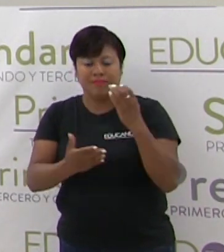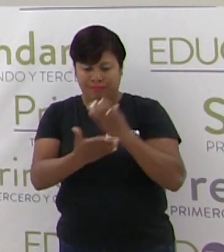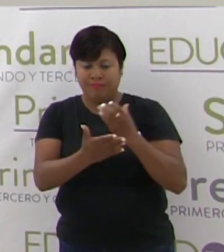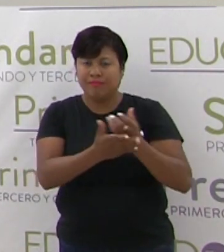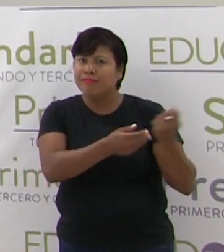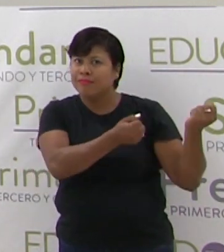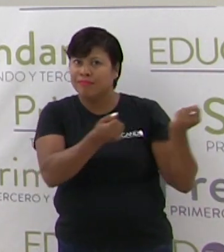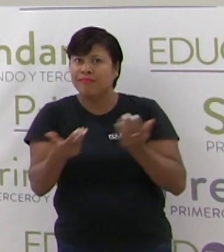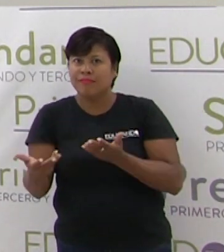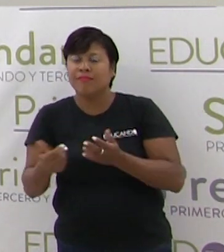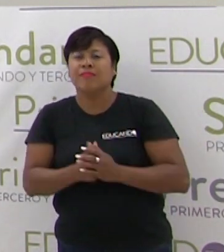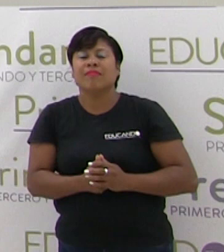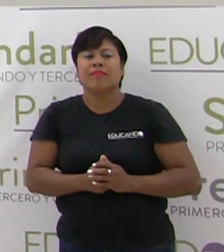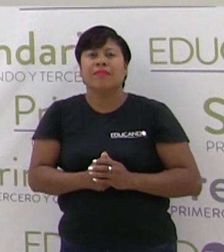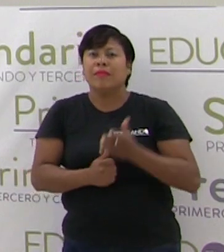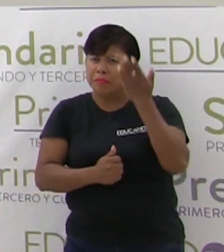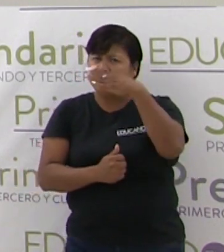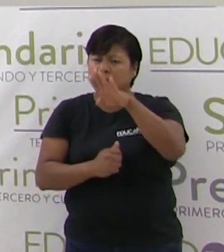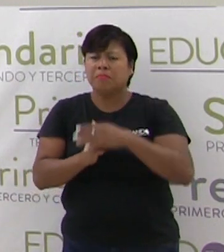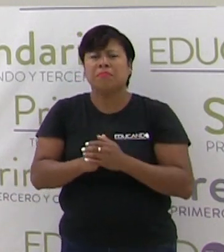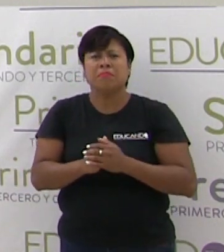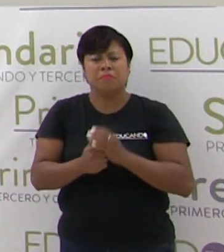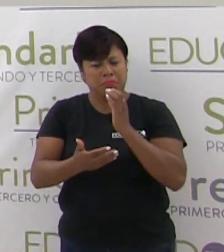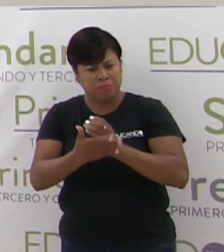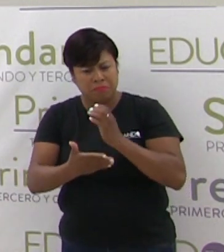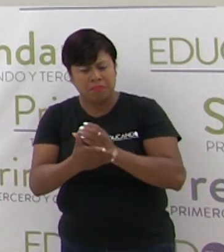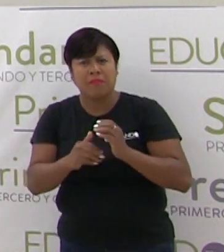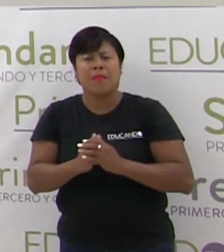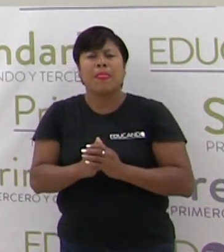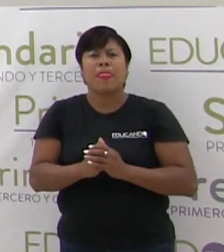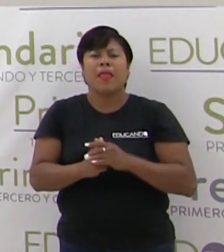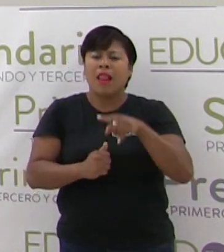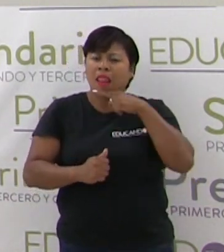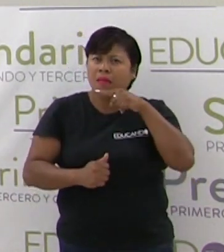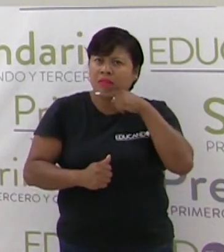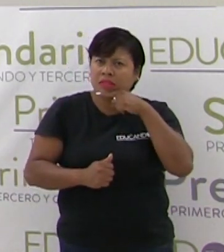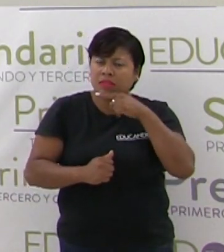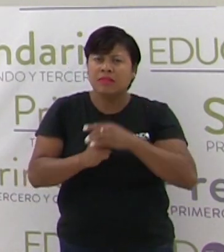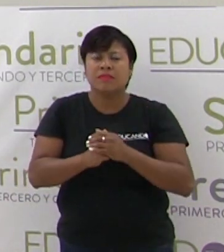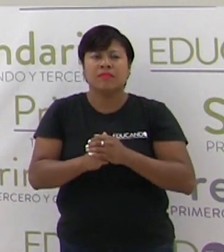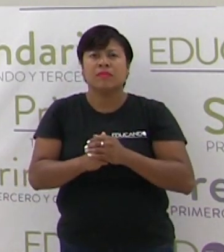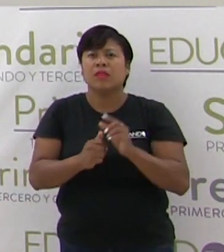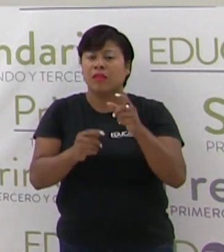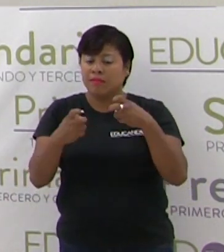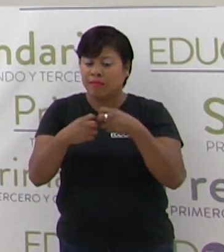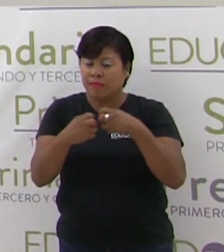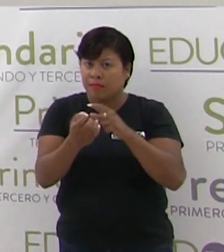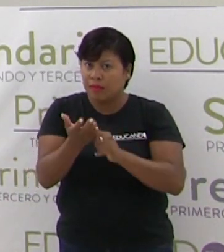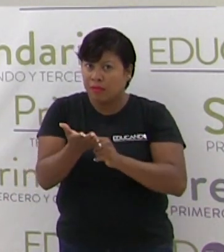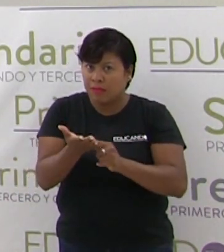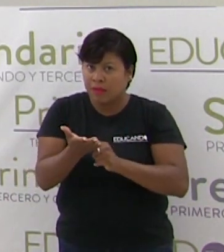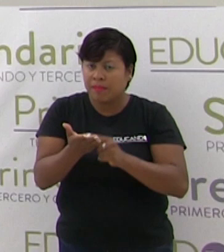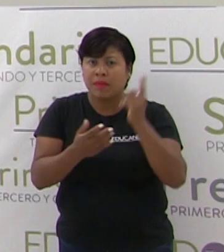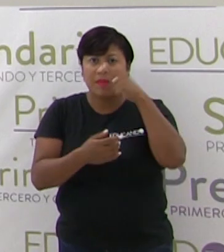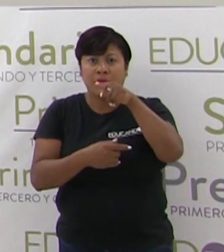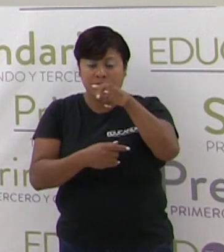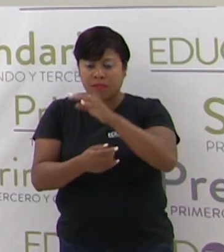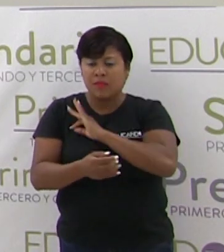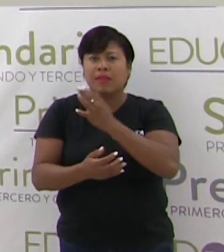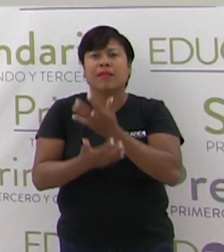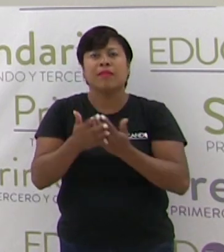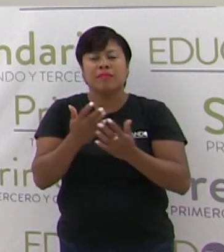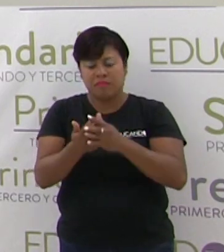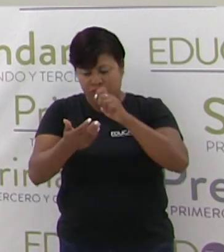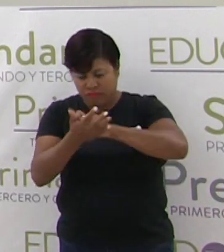saquen sus útiles escolares. Ya saben, un cuaderno, lápiz, goma, para que realicen